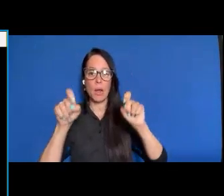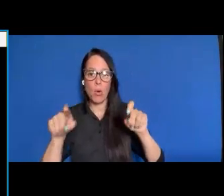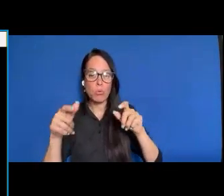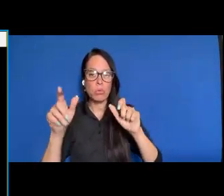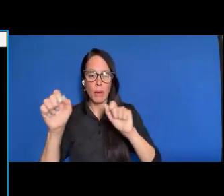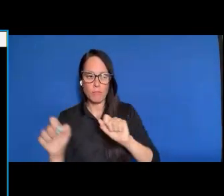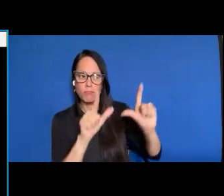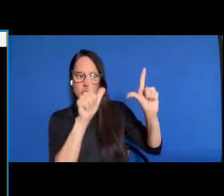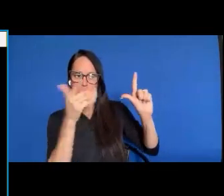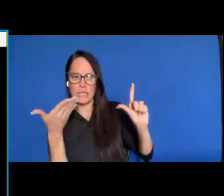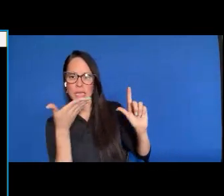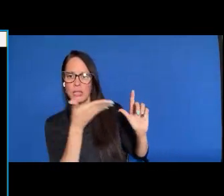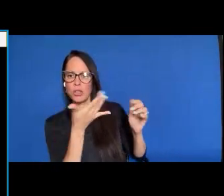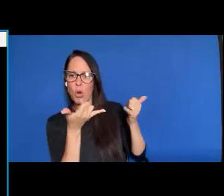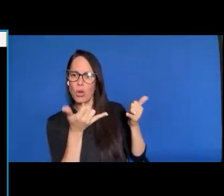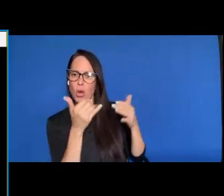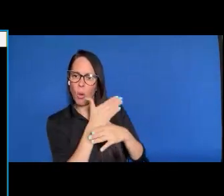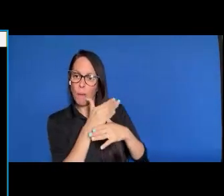ahora?